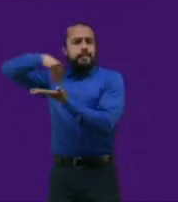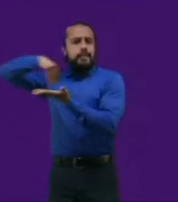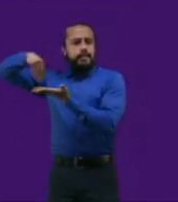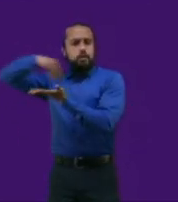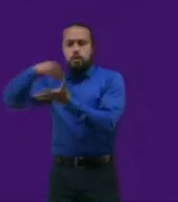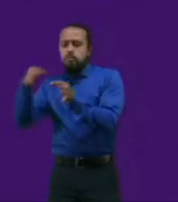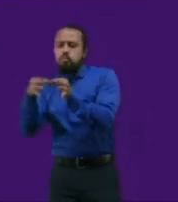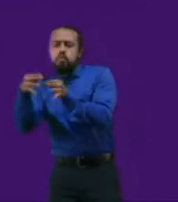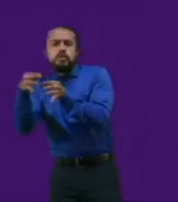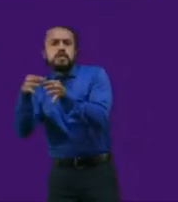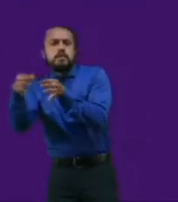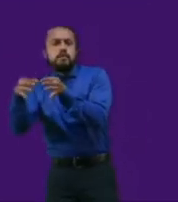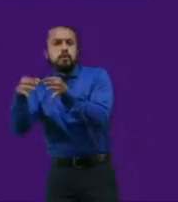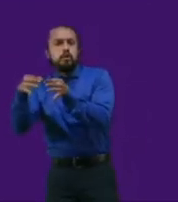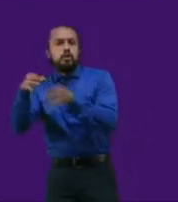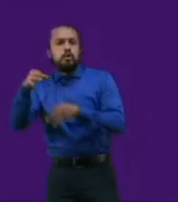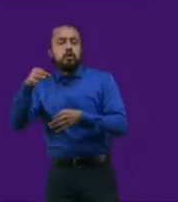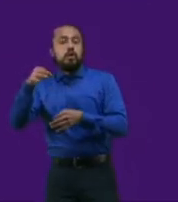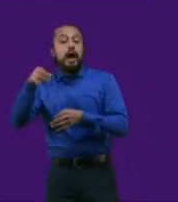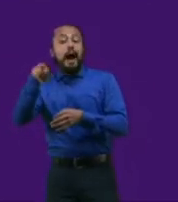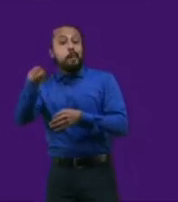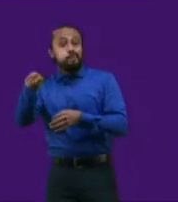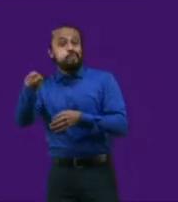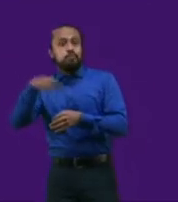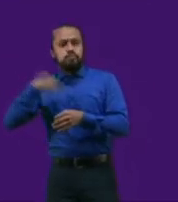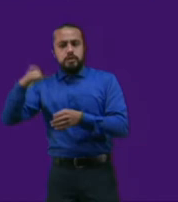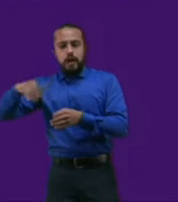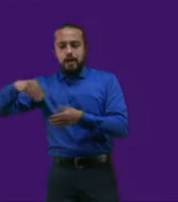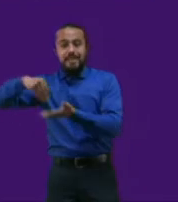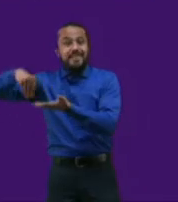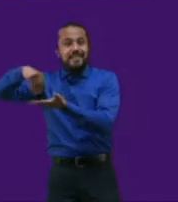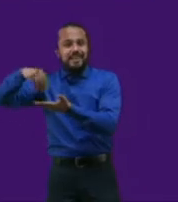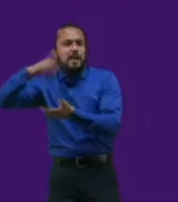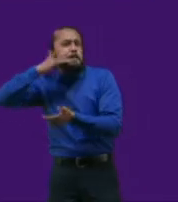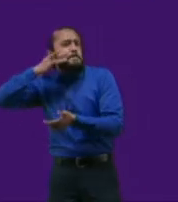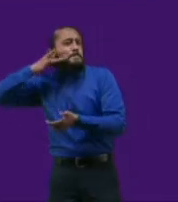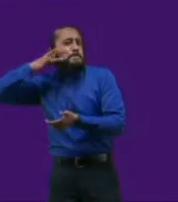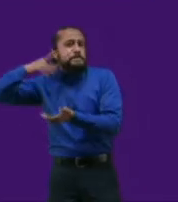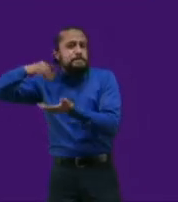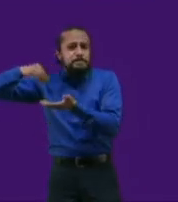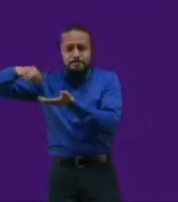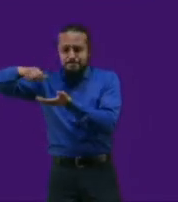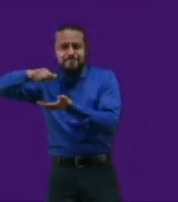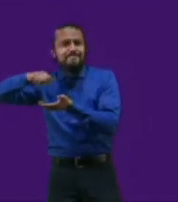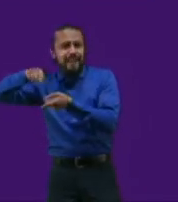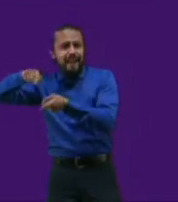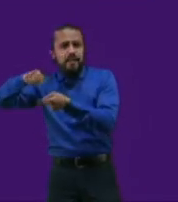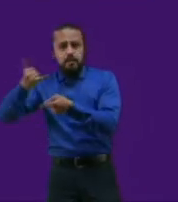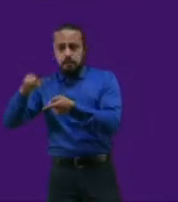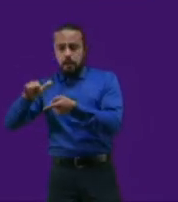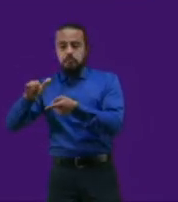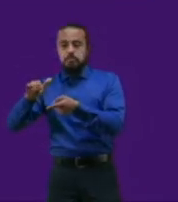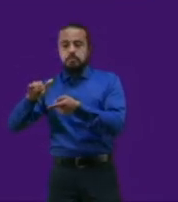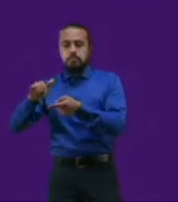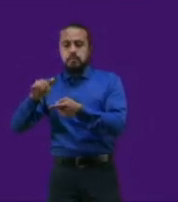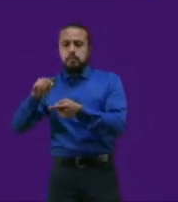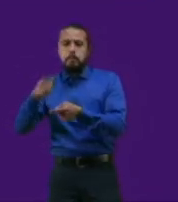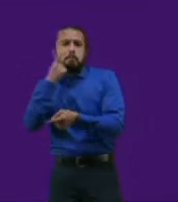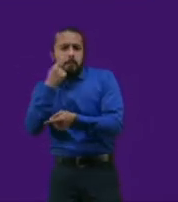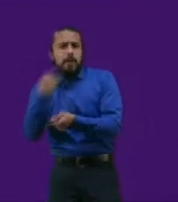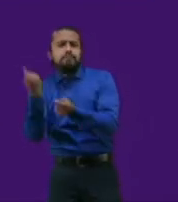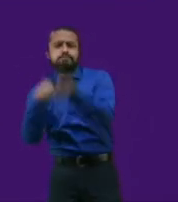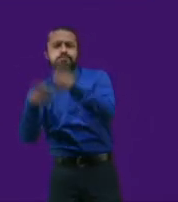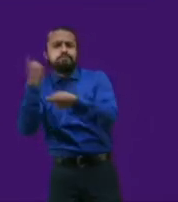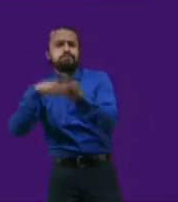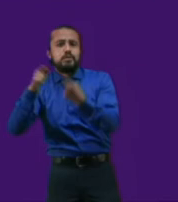que sembramos limones y nos dimos cuenta que, o sea, pues yo conocí el lado de agricultura por mi papá y veíamos que vendíamos limones a $1,000